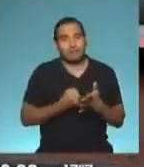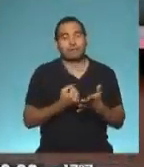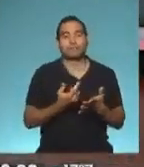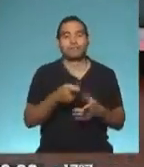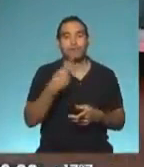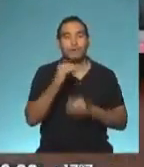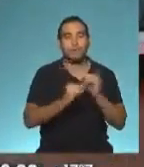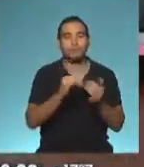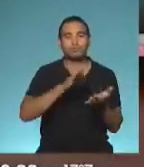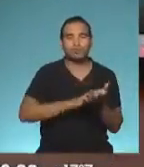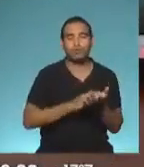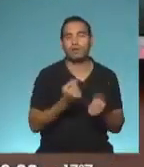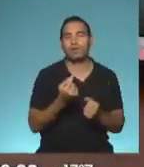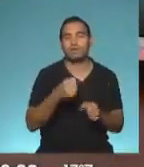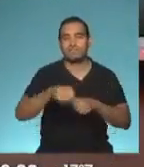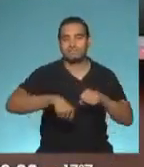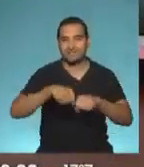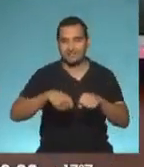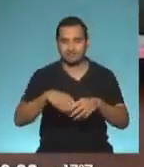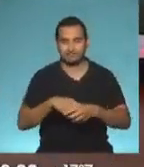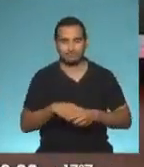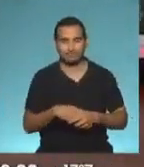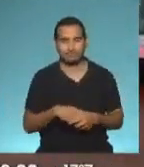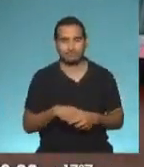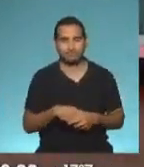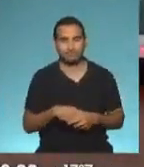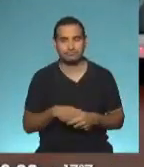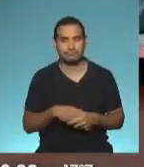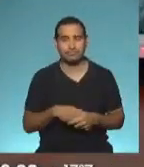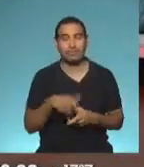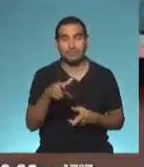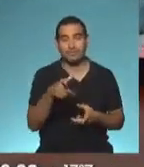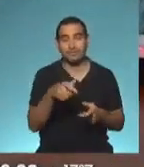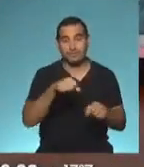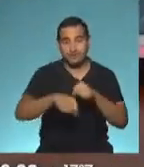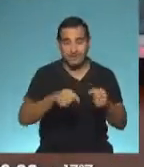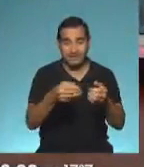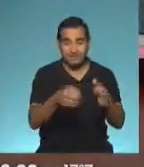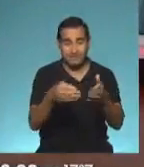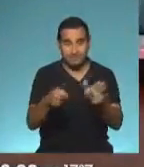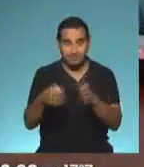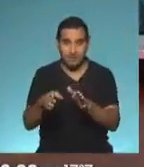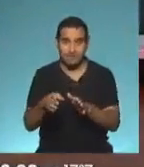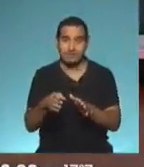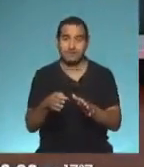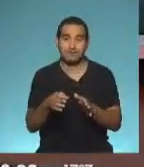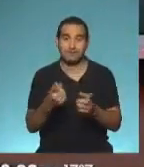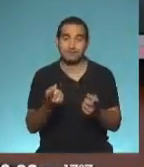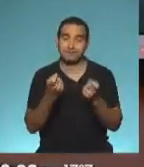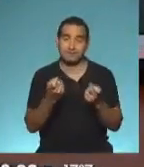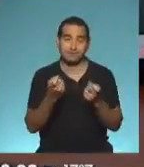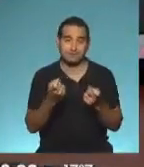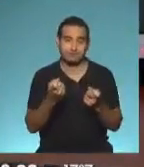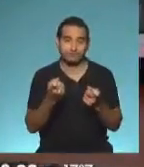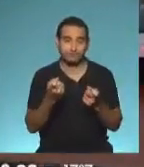bicicletas de las de dos ruedas y justamente para habilitarlas a las bicicleterías hacían necesario